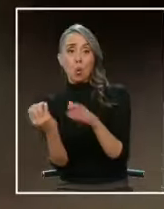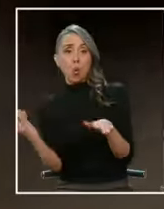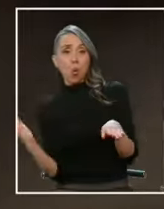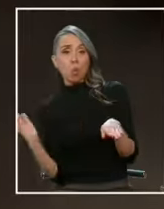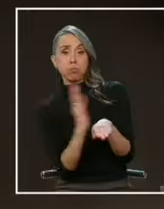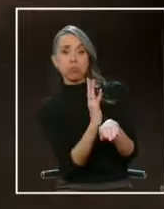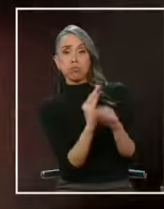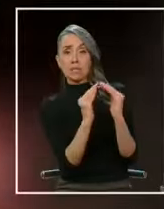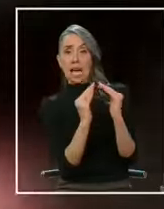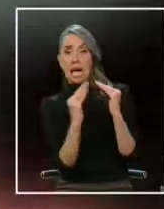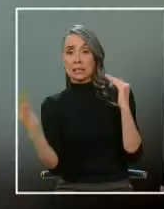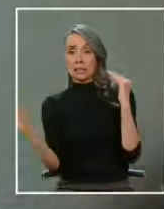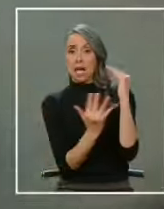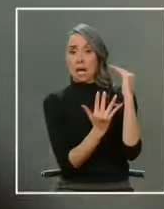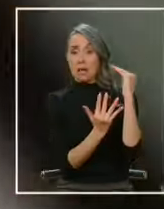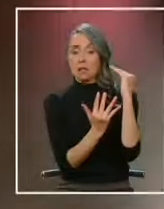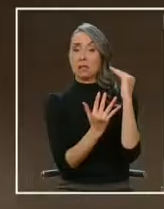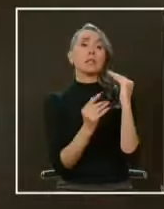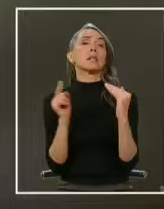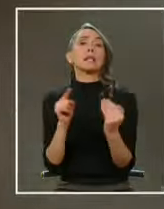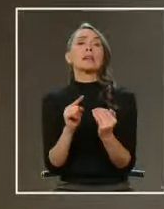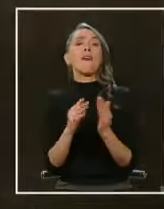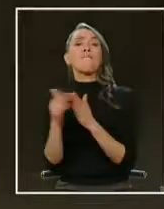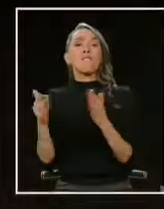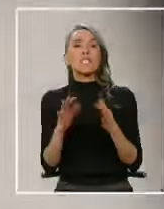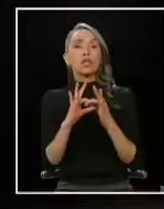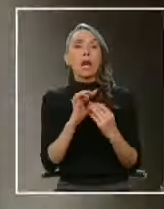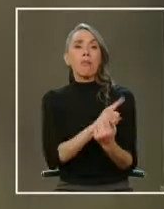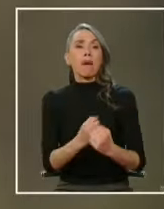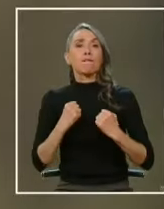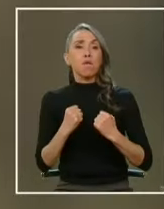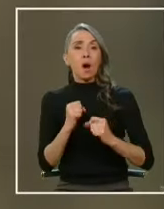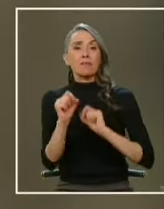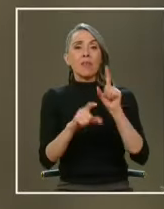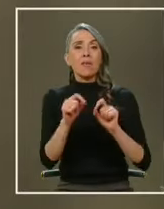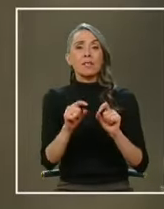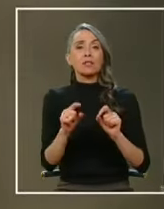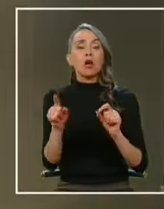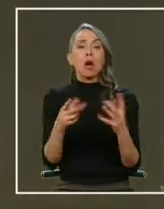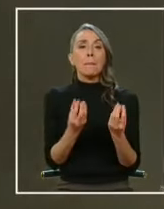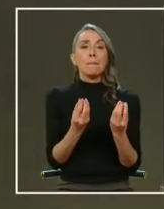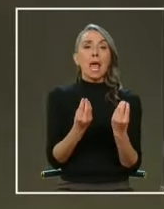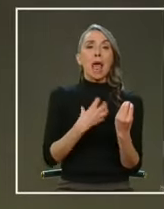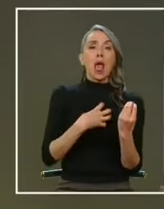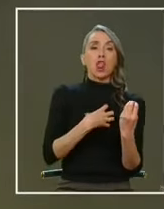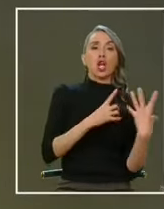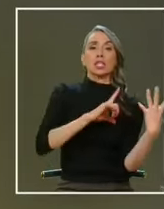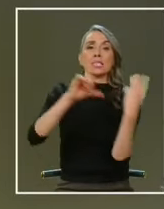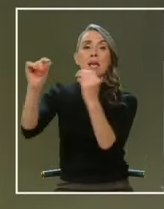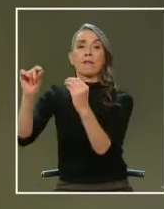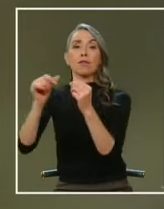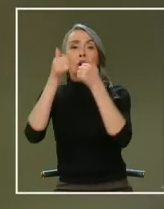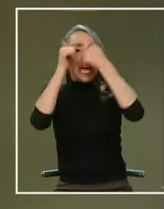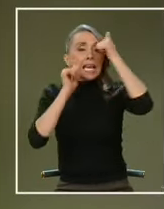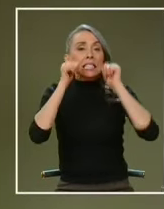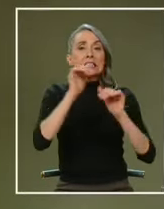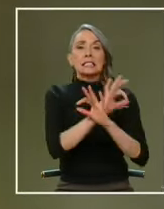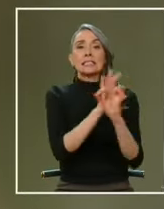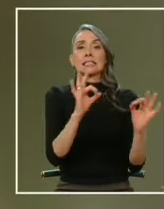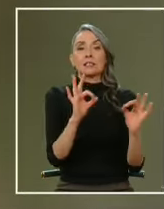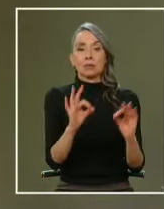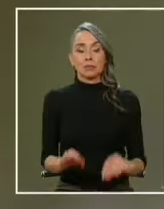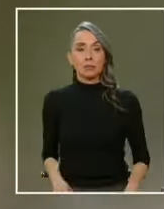sabe. Los dueños de casa creen que el coraje de los vecinos ayudó a que se asustaran y huyeran sin hacerles daño.